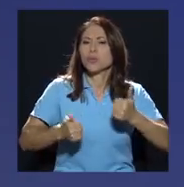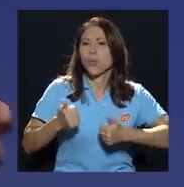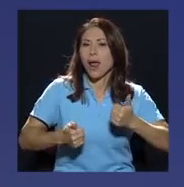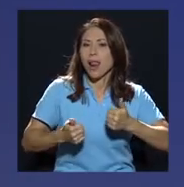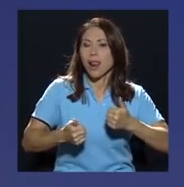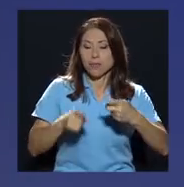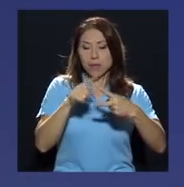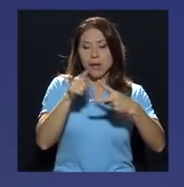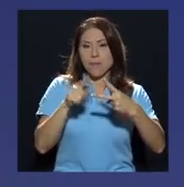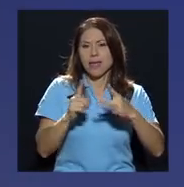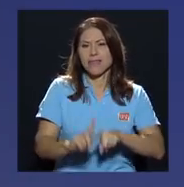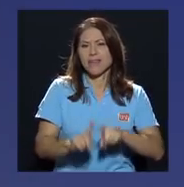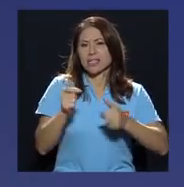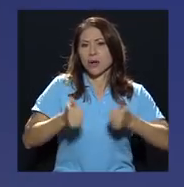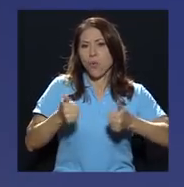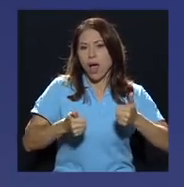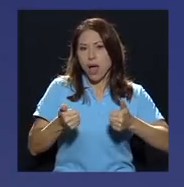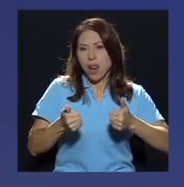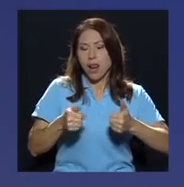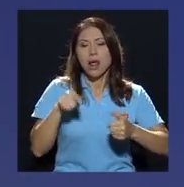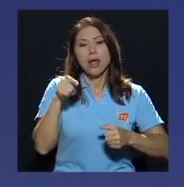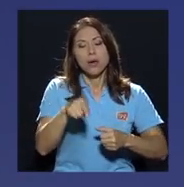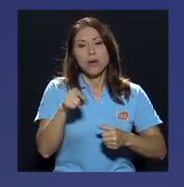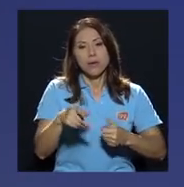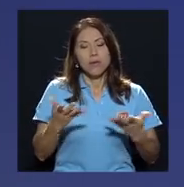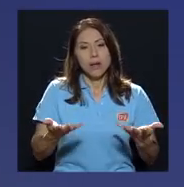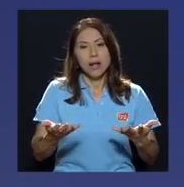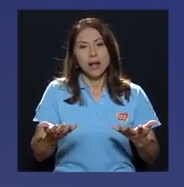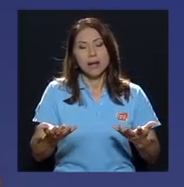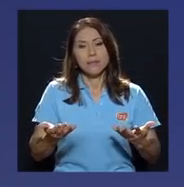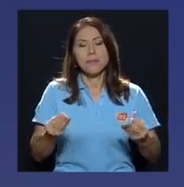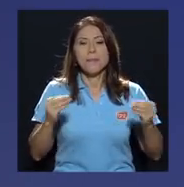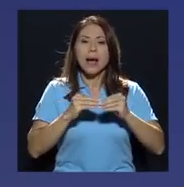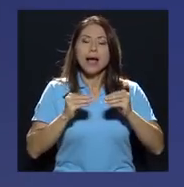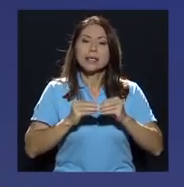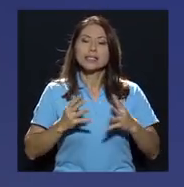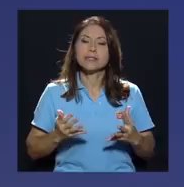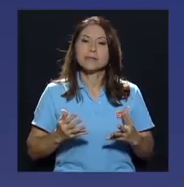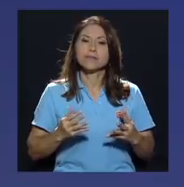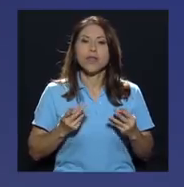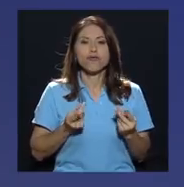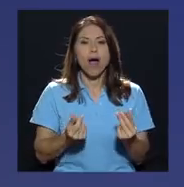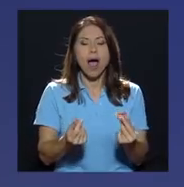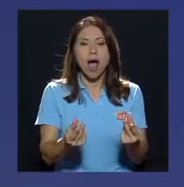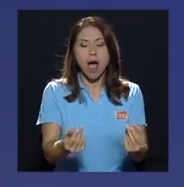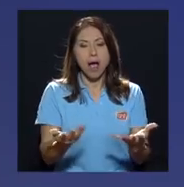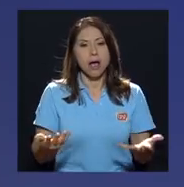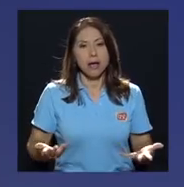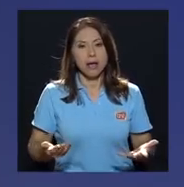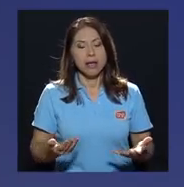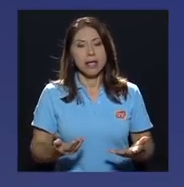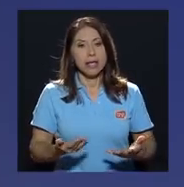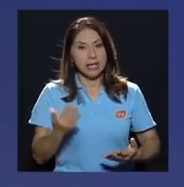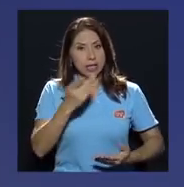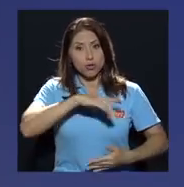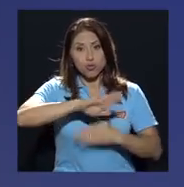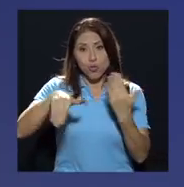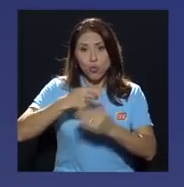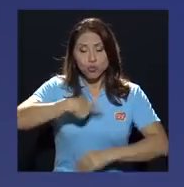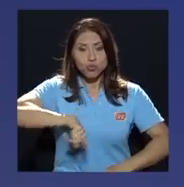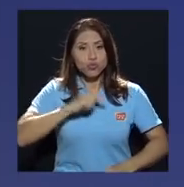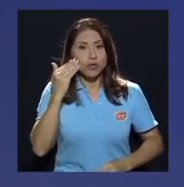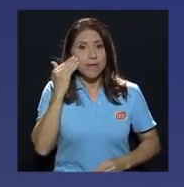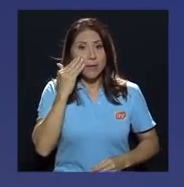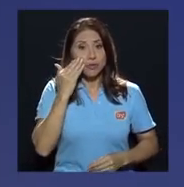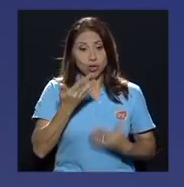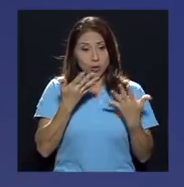procedimiento con la diferencia entre uno y otro procedimiento y cual es de algún modo más y más rápido en el sentido de que sabemos